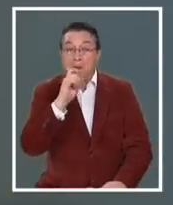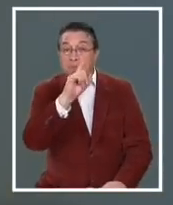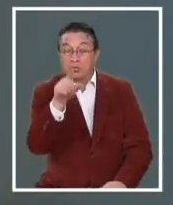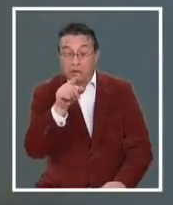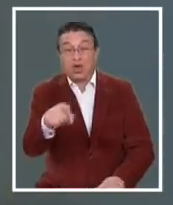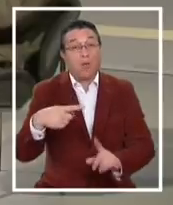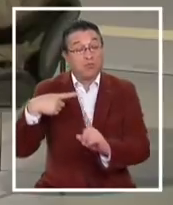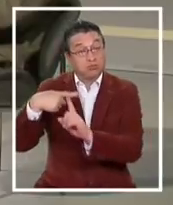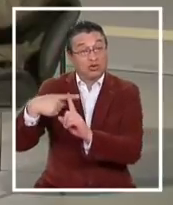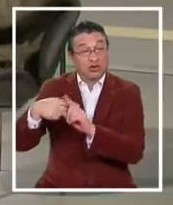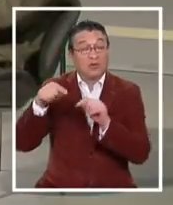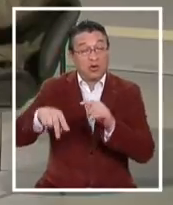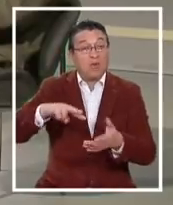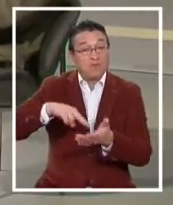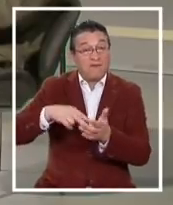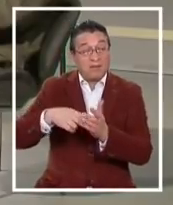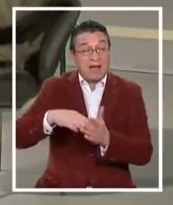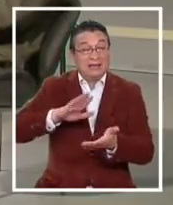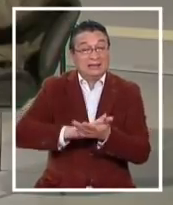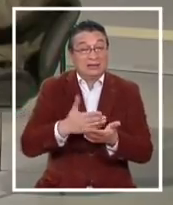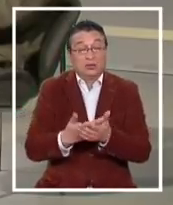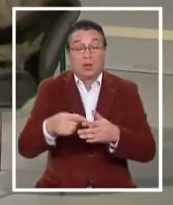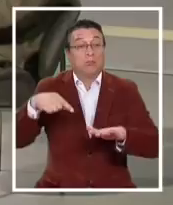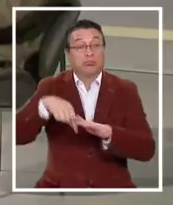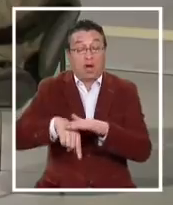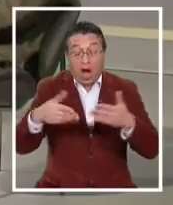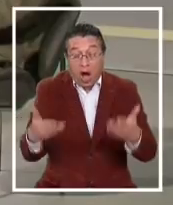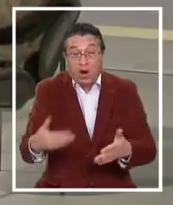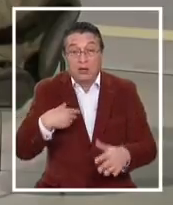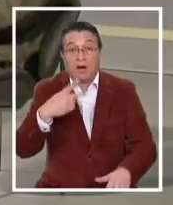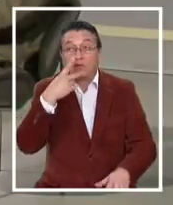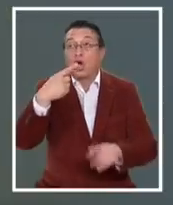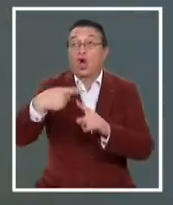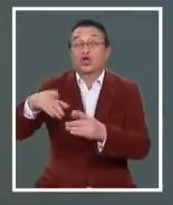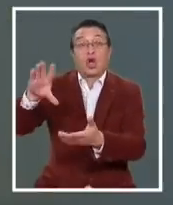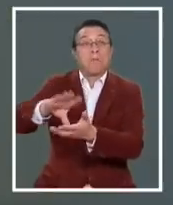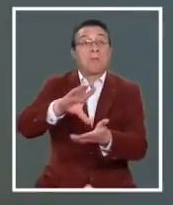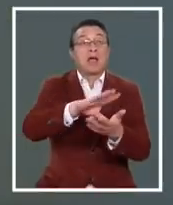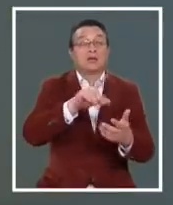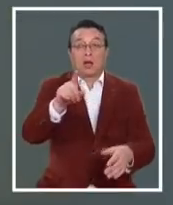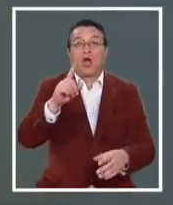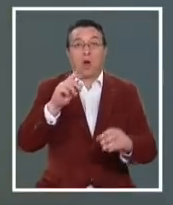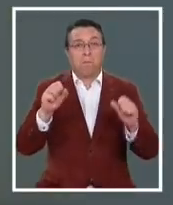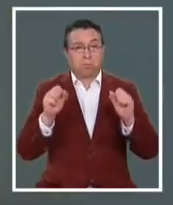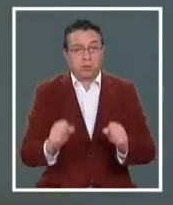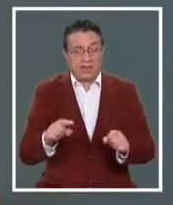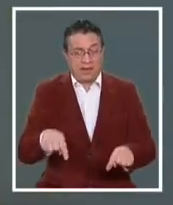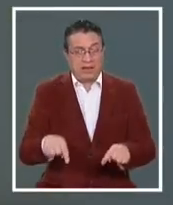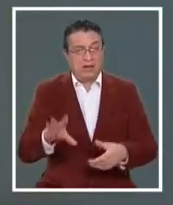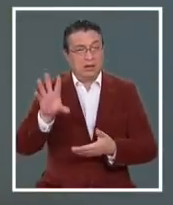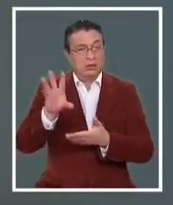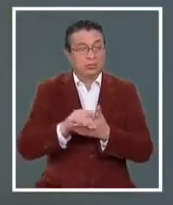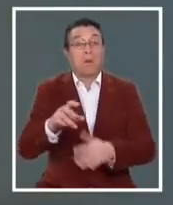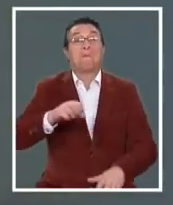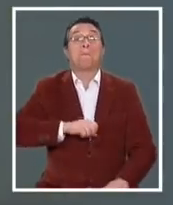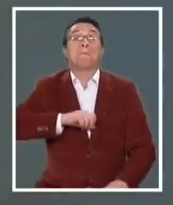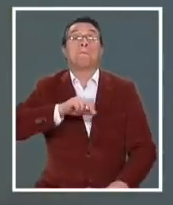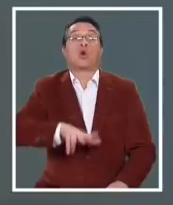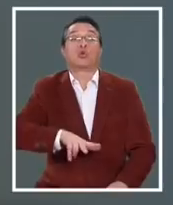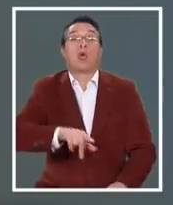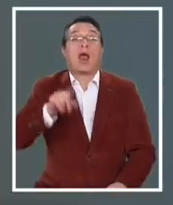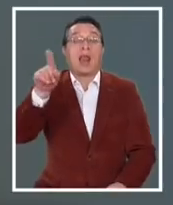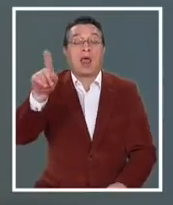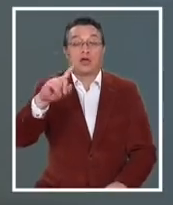sirve de algo en una crisis sanitaria donde, por ejemplo, con lo que uno ha visto en otros países, y uno se pregunta si sería posible aquí, en Portugal, donde